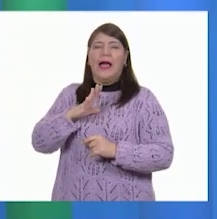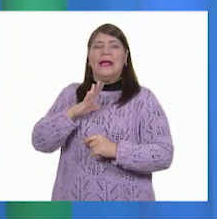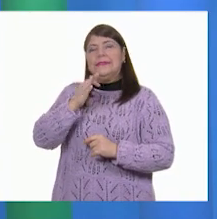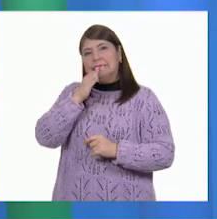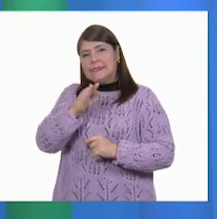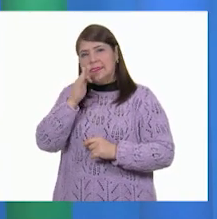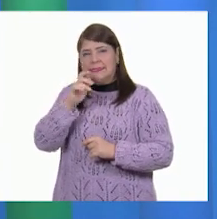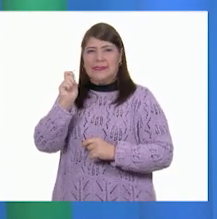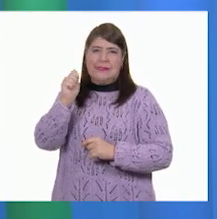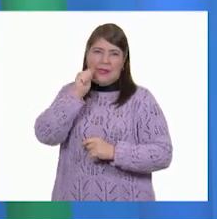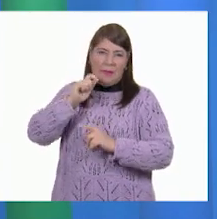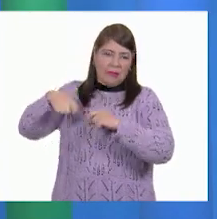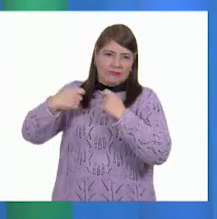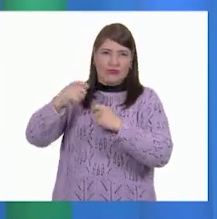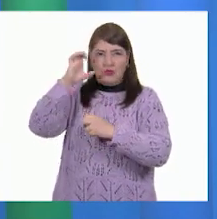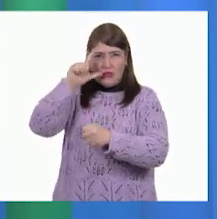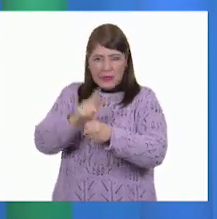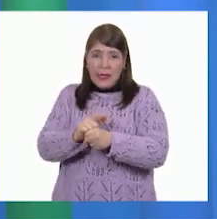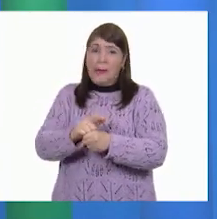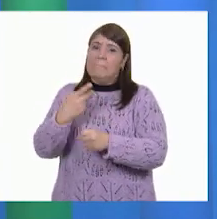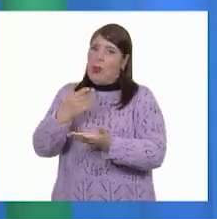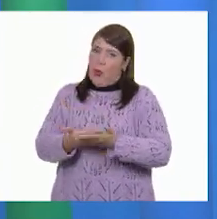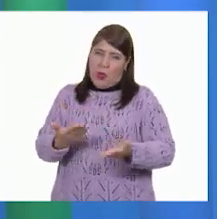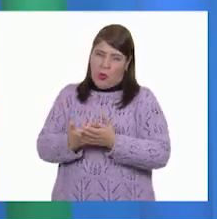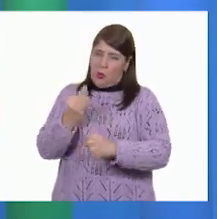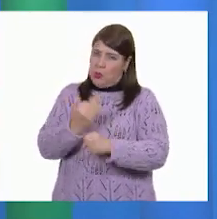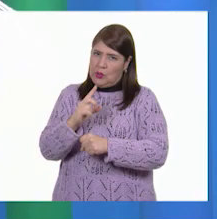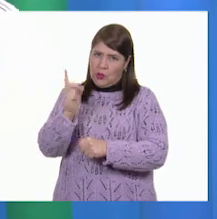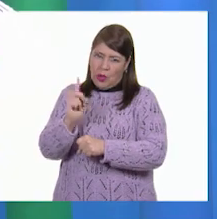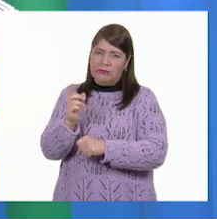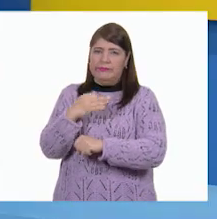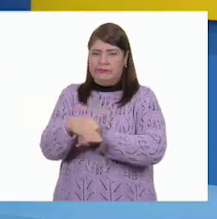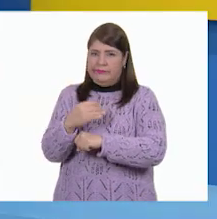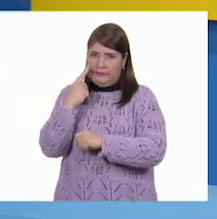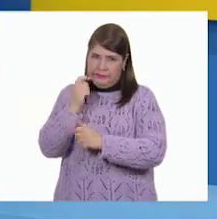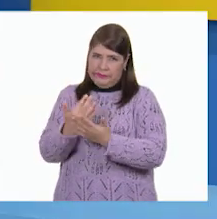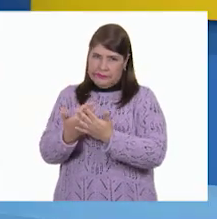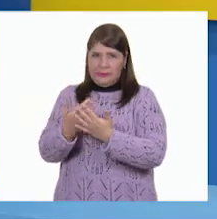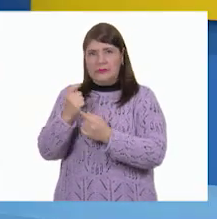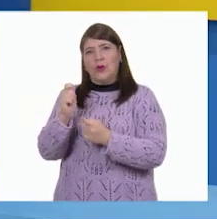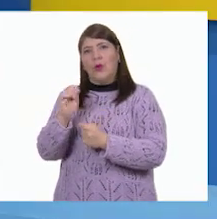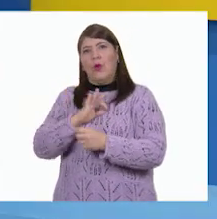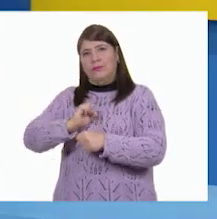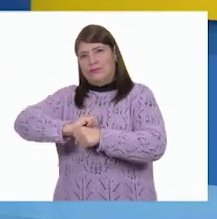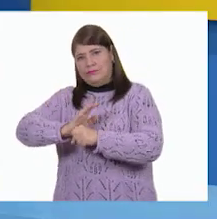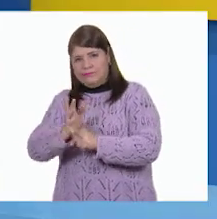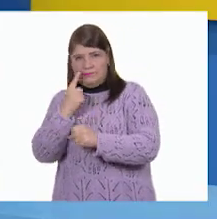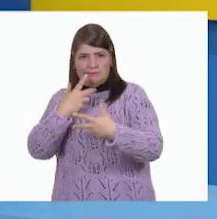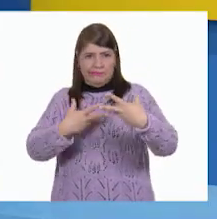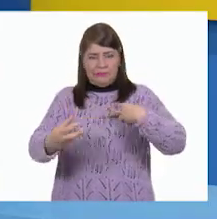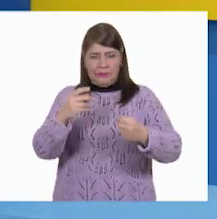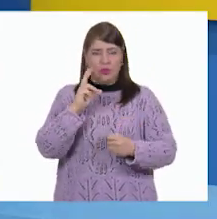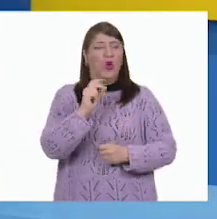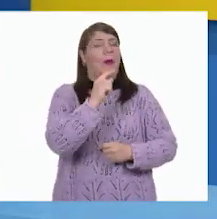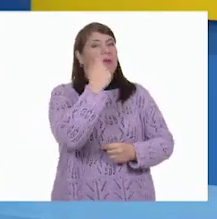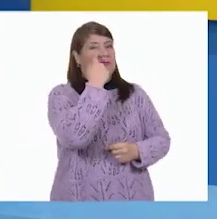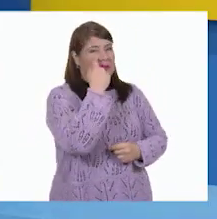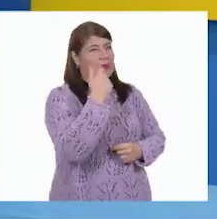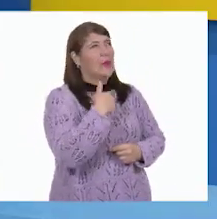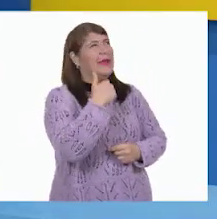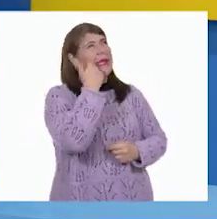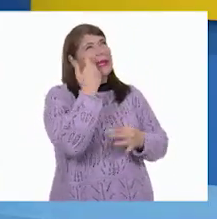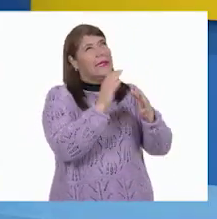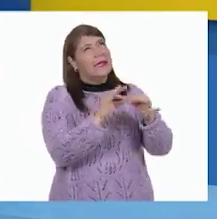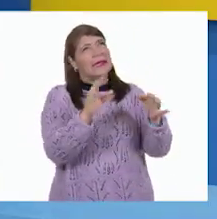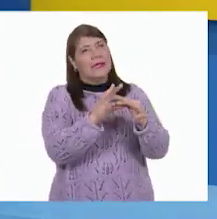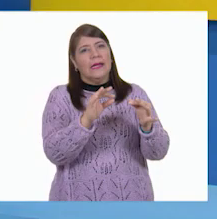no, porque estamos respetando todas las medidas sanitarias, pero todo lo festejamos. Bueno, creo que debí ser más clara. Me